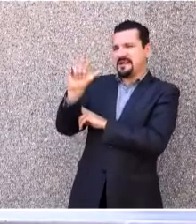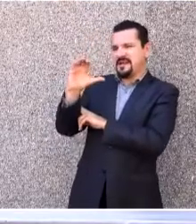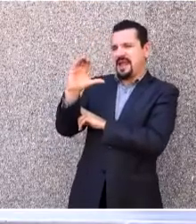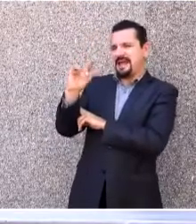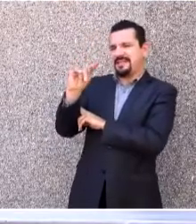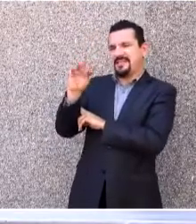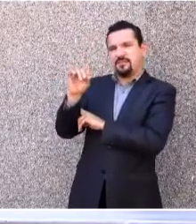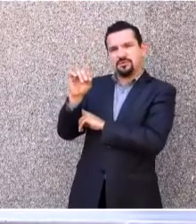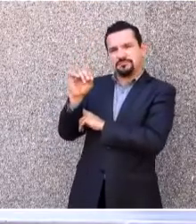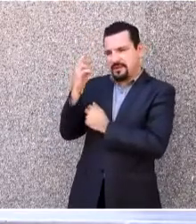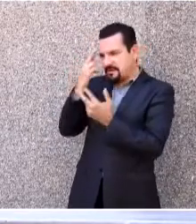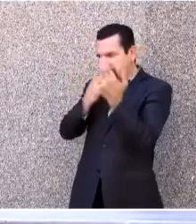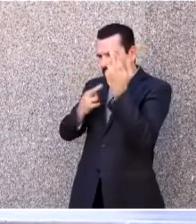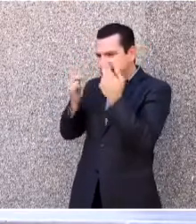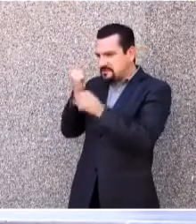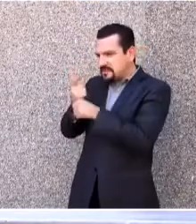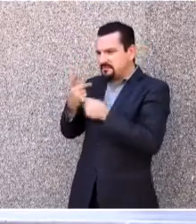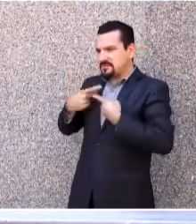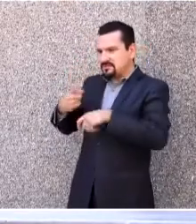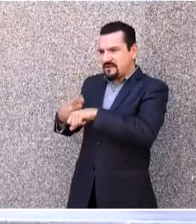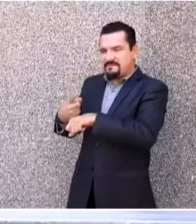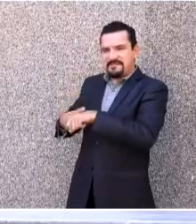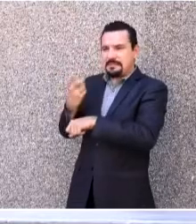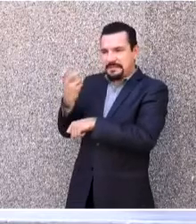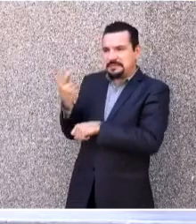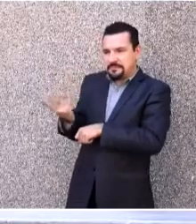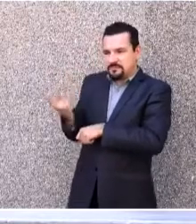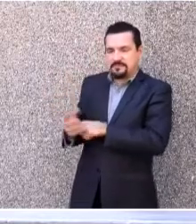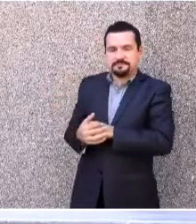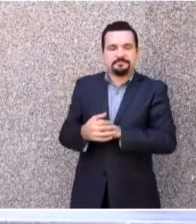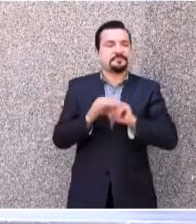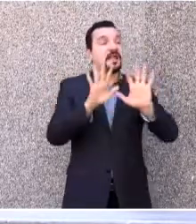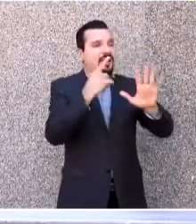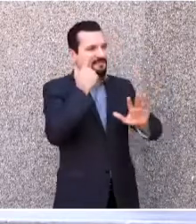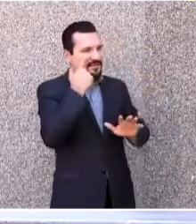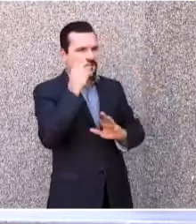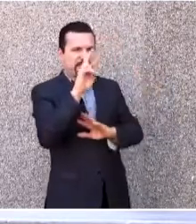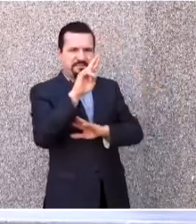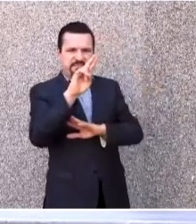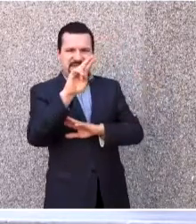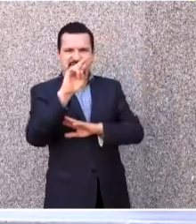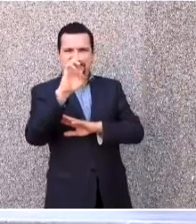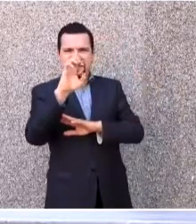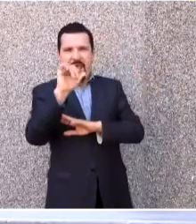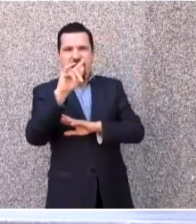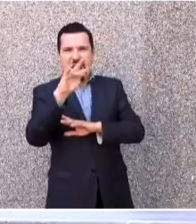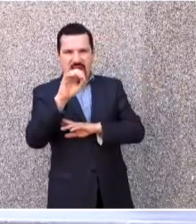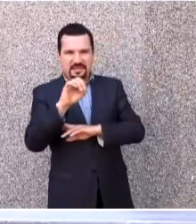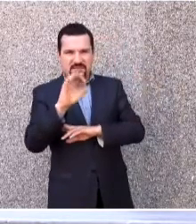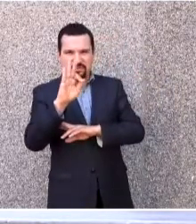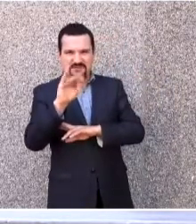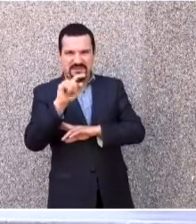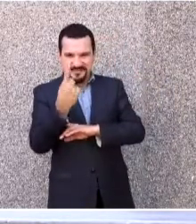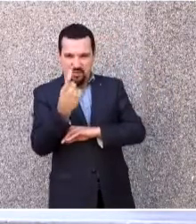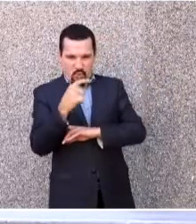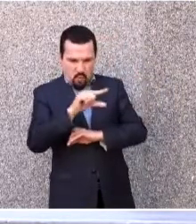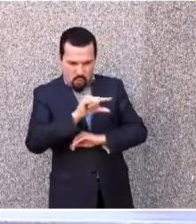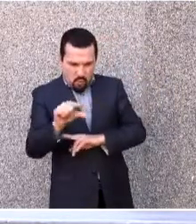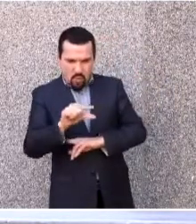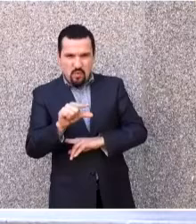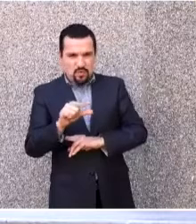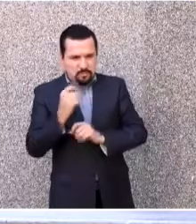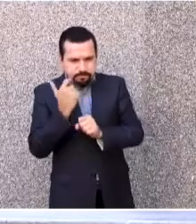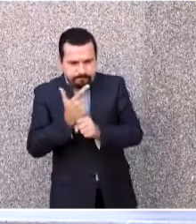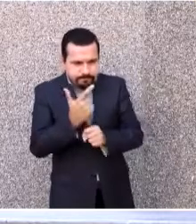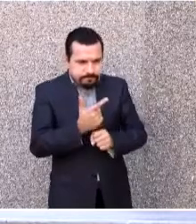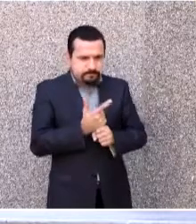las fase 1, que es lo que hemos trabajado, hemos tenido suficiencia. Hace un par de días decía que la gobernadora